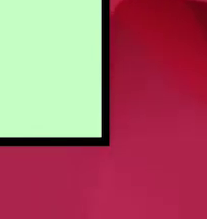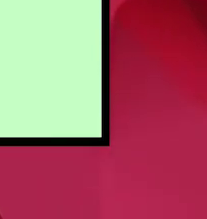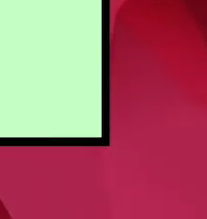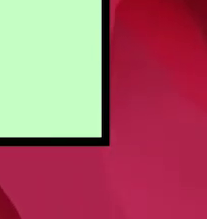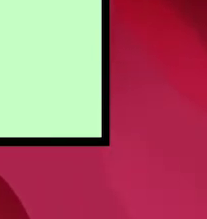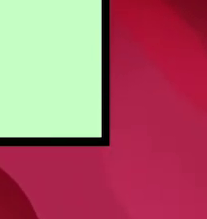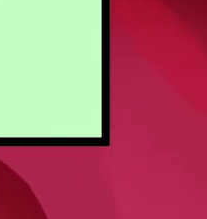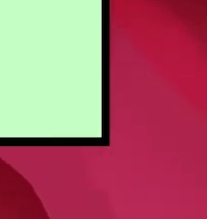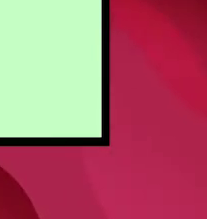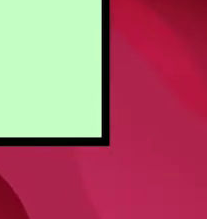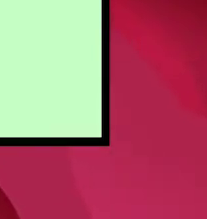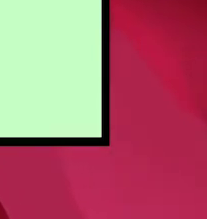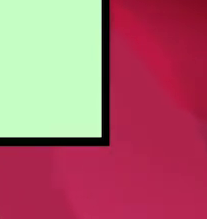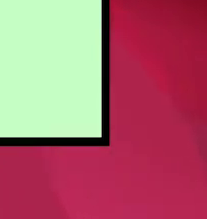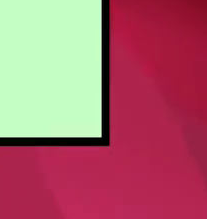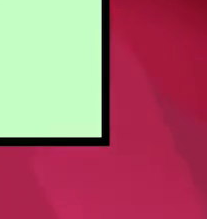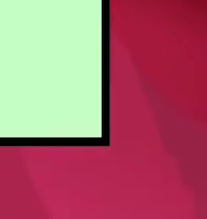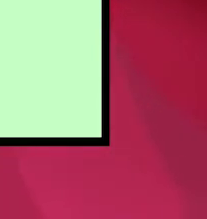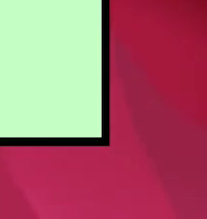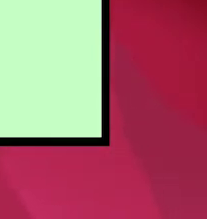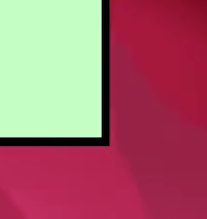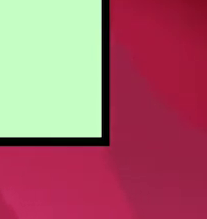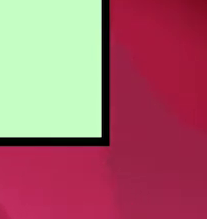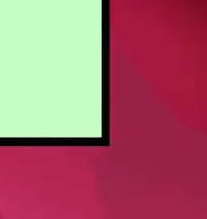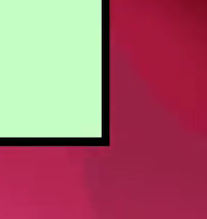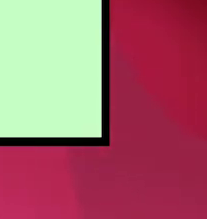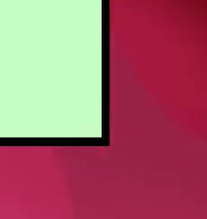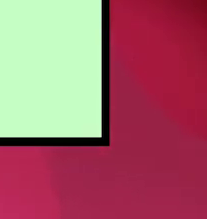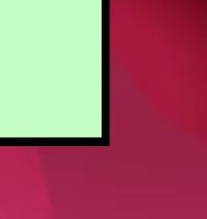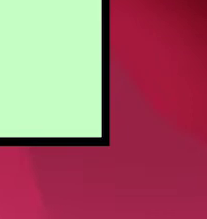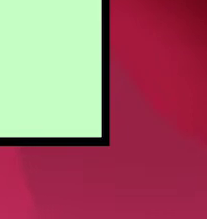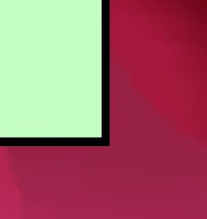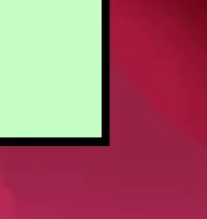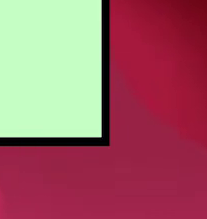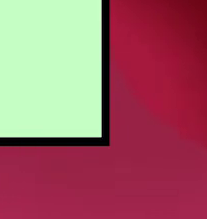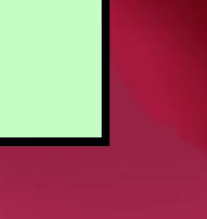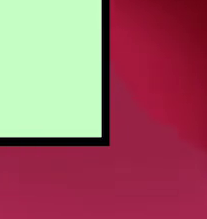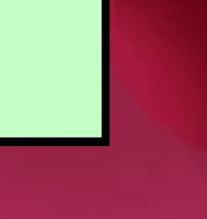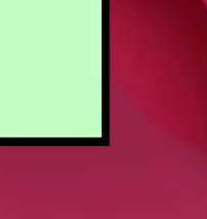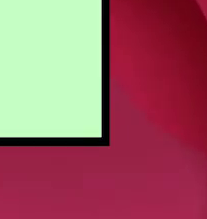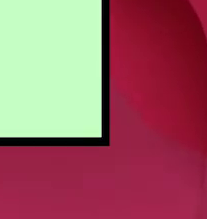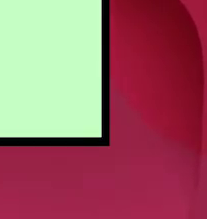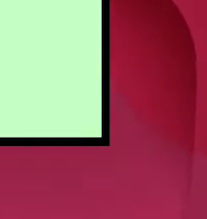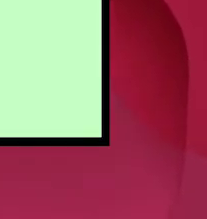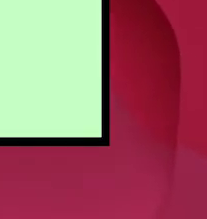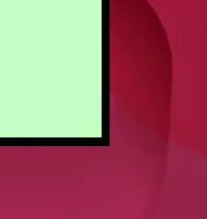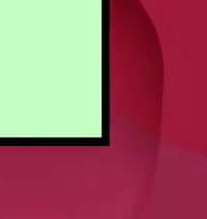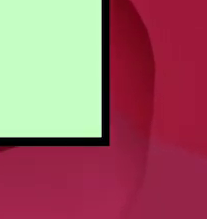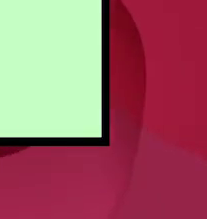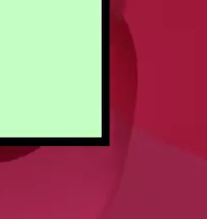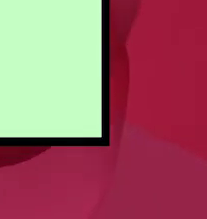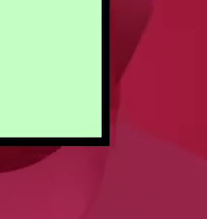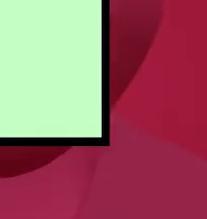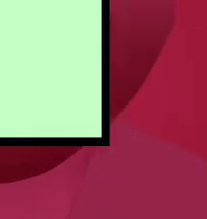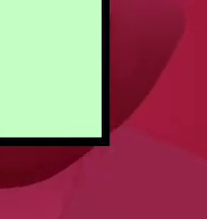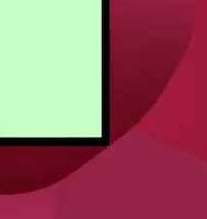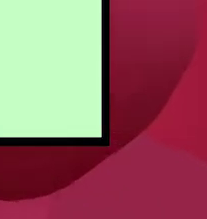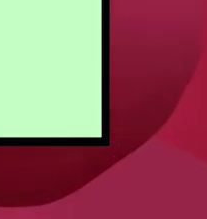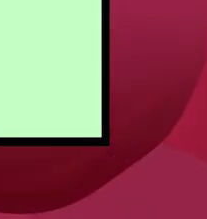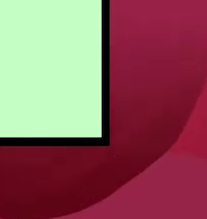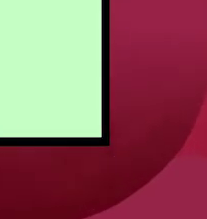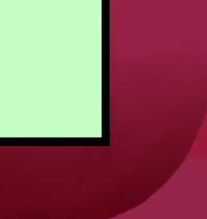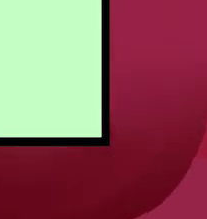Binsoni pege bizo karkuti. Bimafi, bimafi. Harame